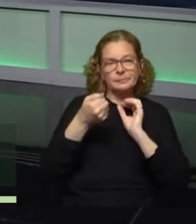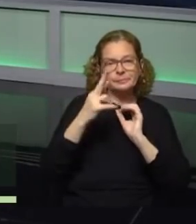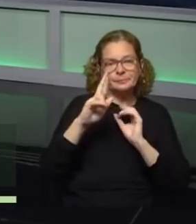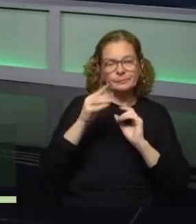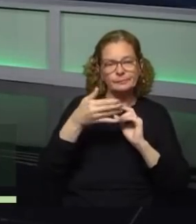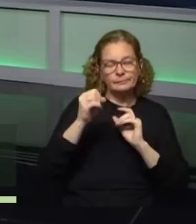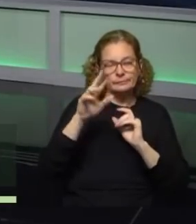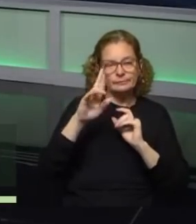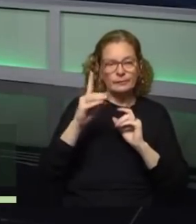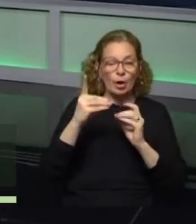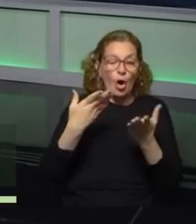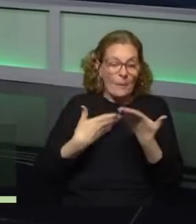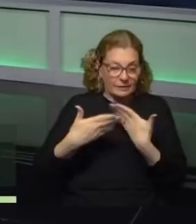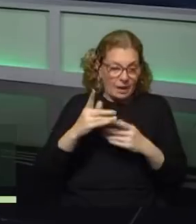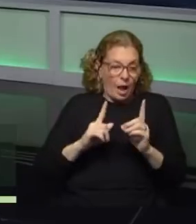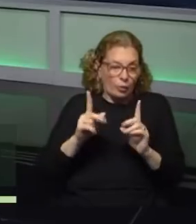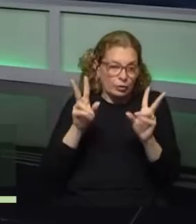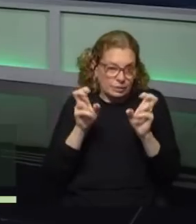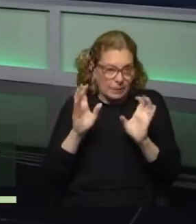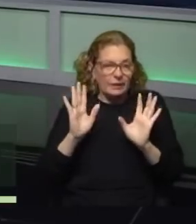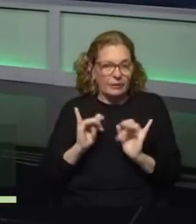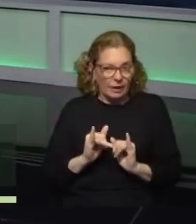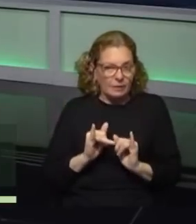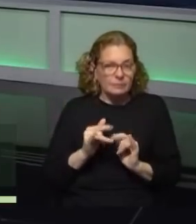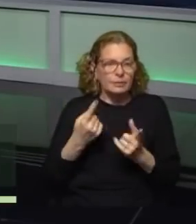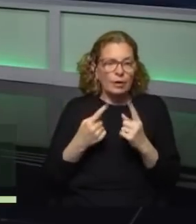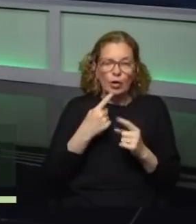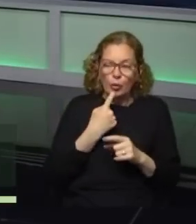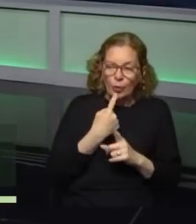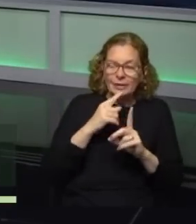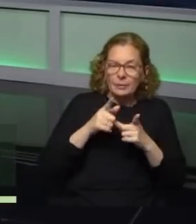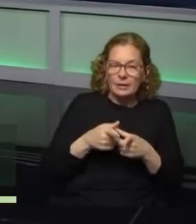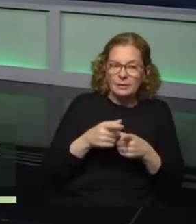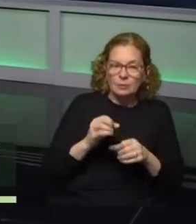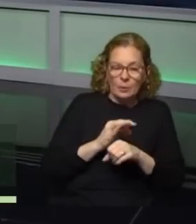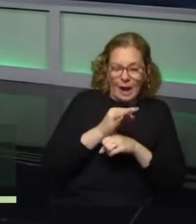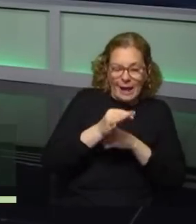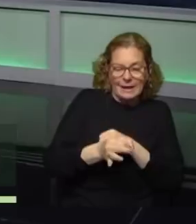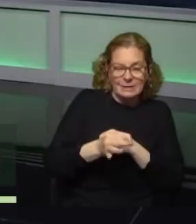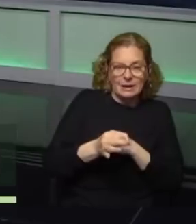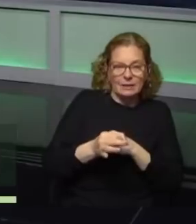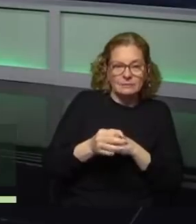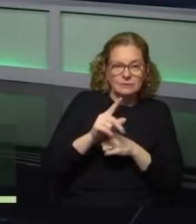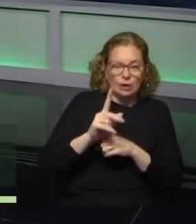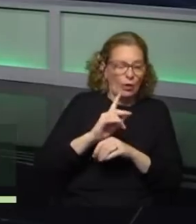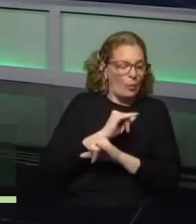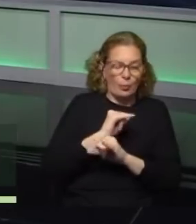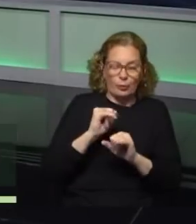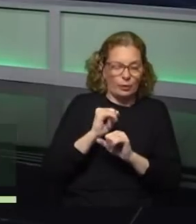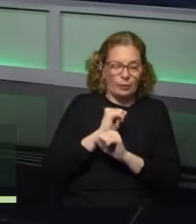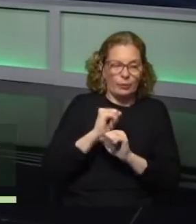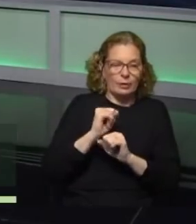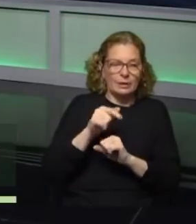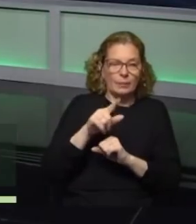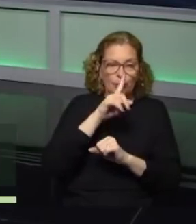compartía algunas de estas cuestionamientos y también sobre la isla artificial que finalmente no fue por lo menos